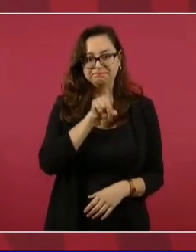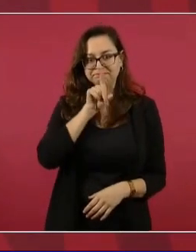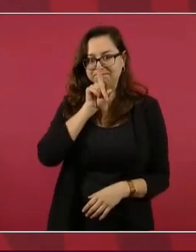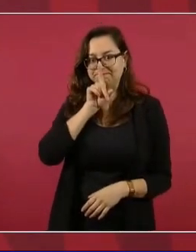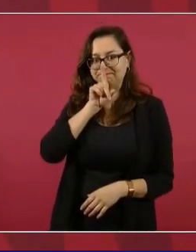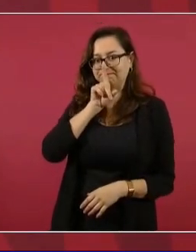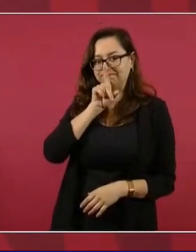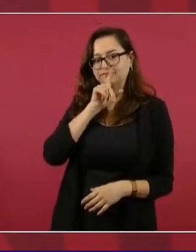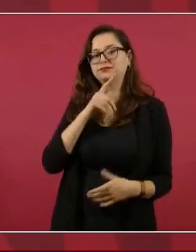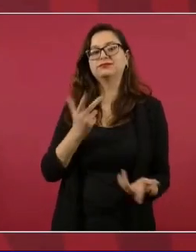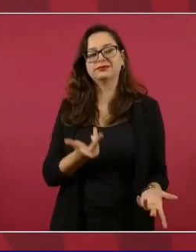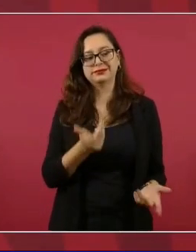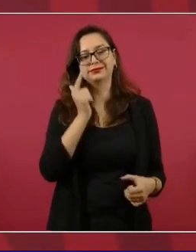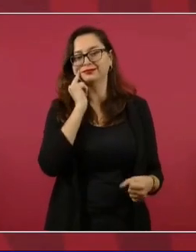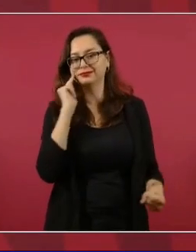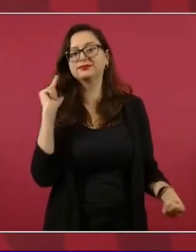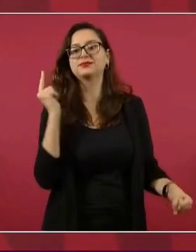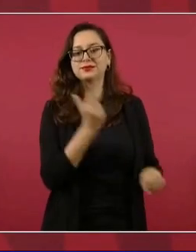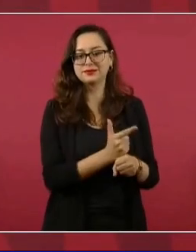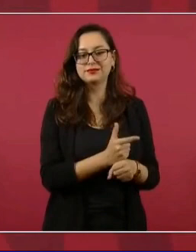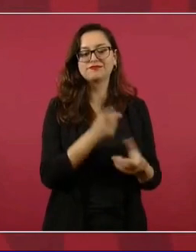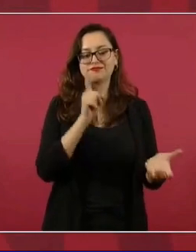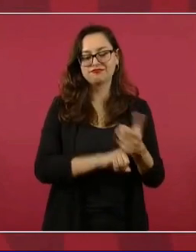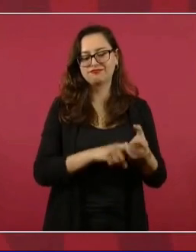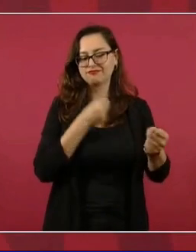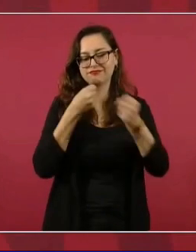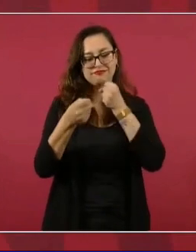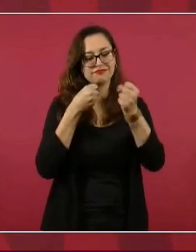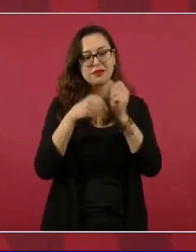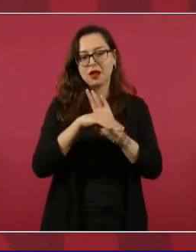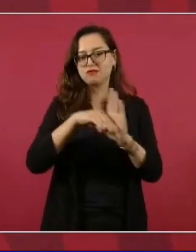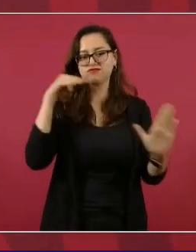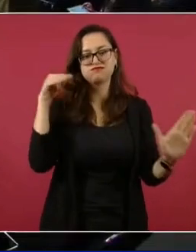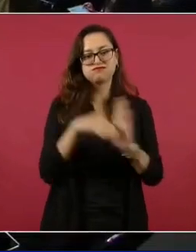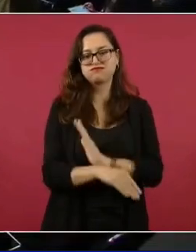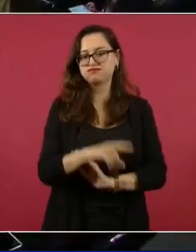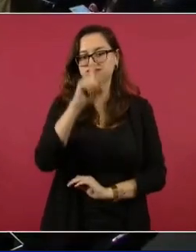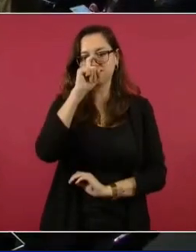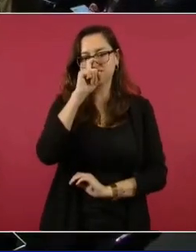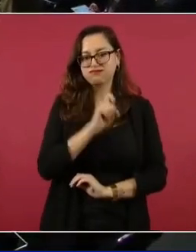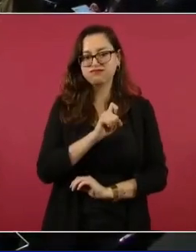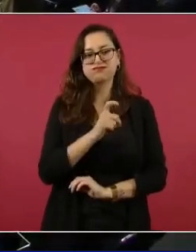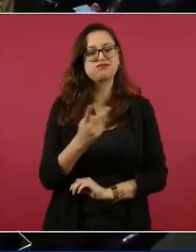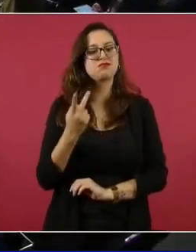hay decadencia en el periodismo y en la política en el mundo